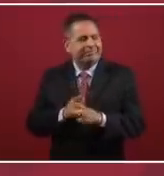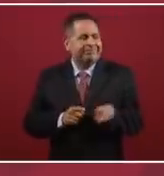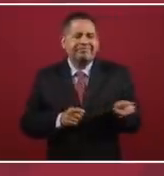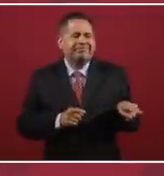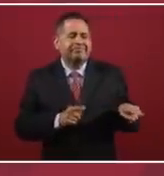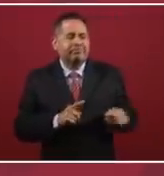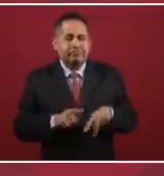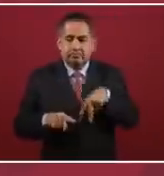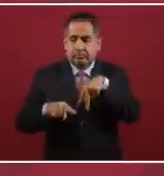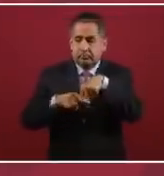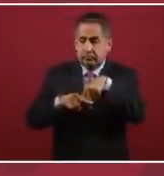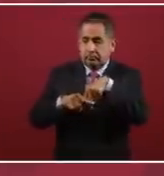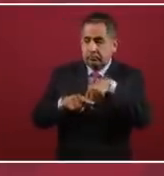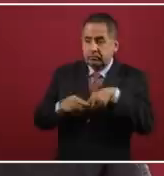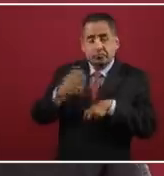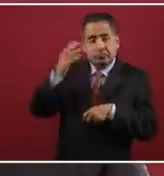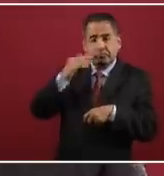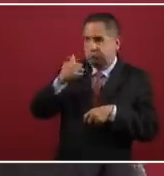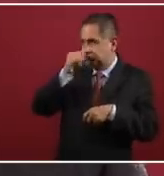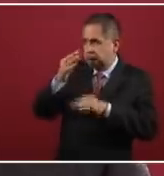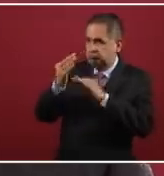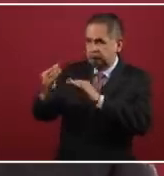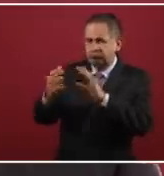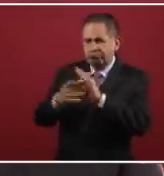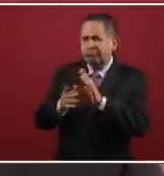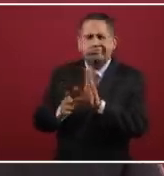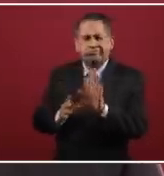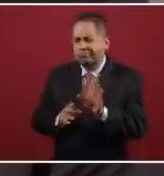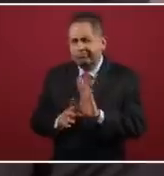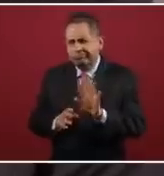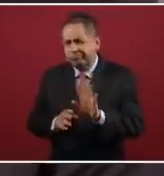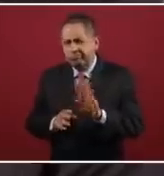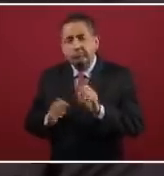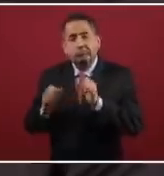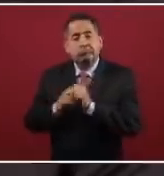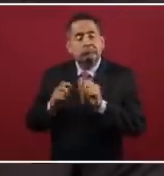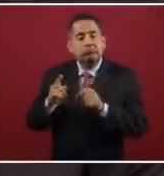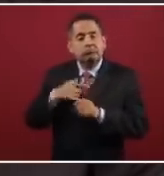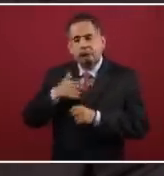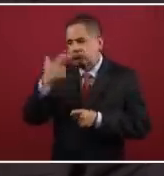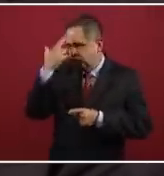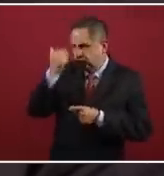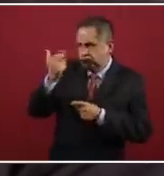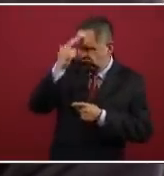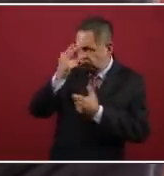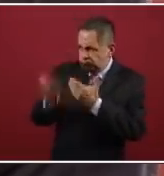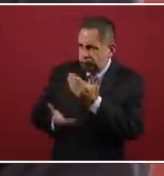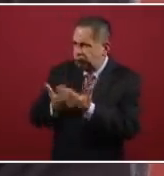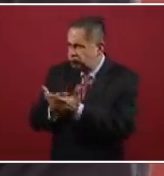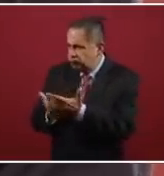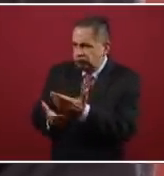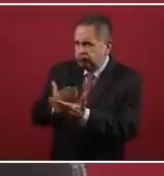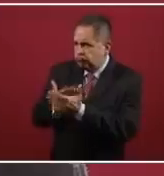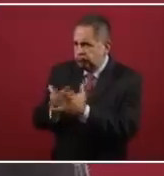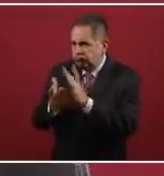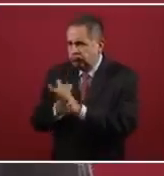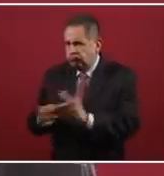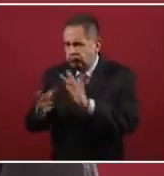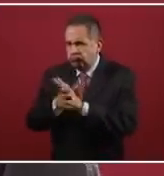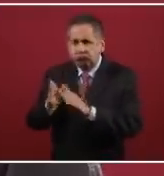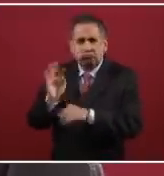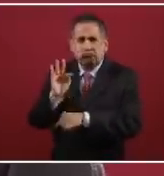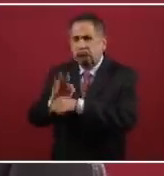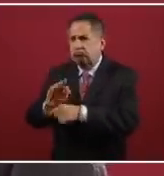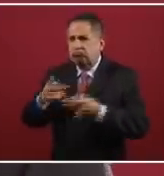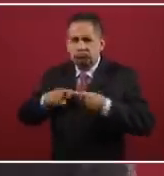enfrentó al régimen, pero con propuestas y que estaba a favor de la educación del